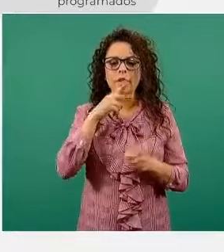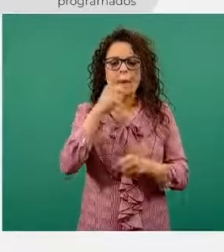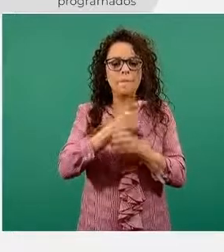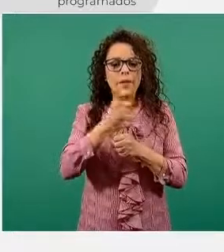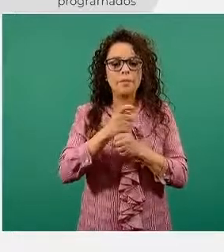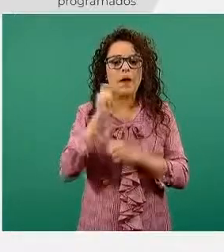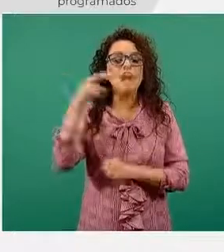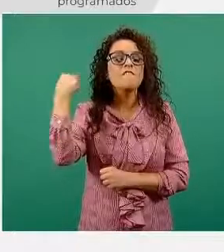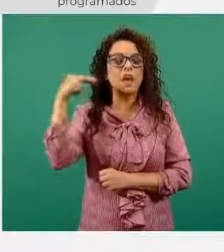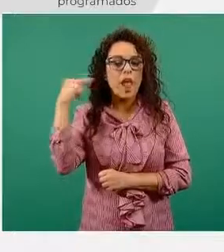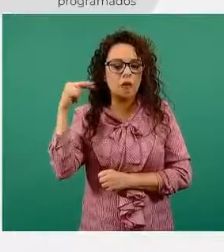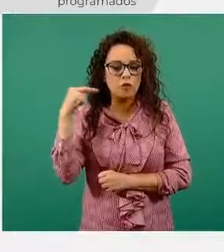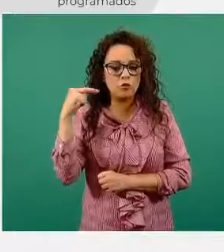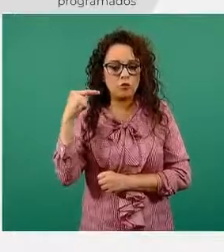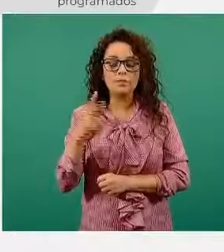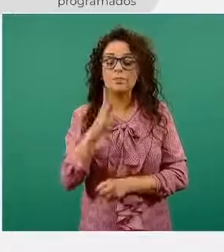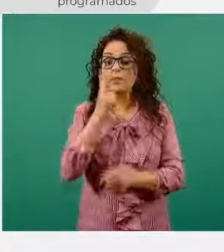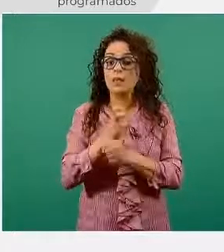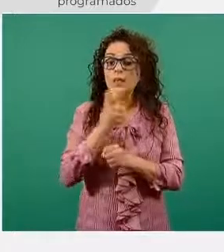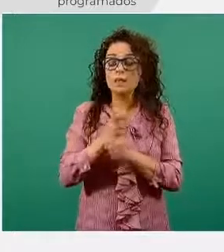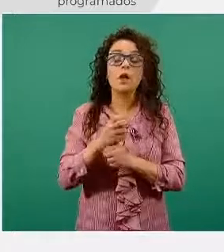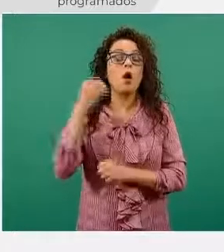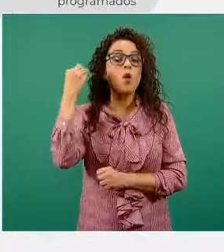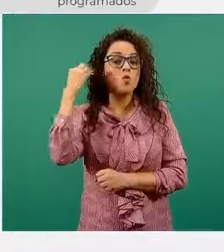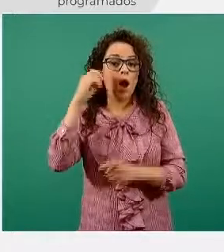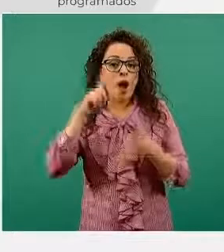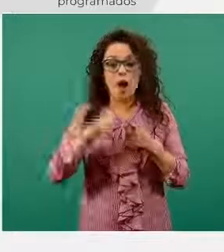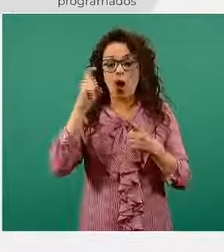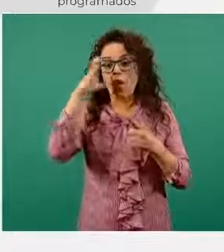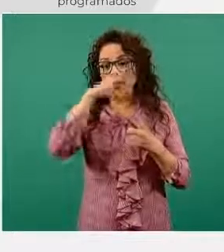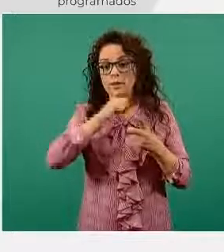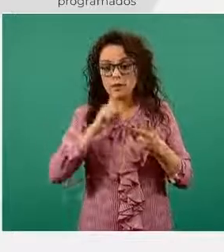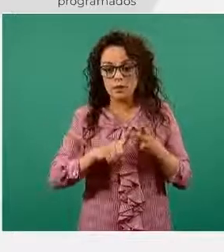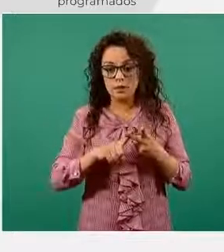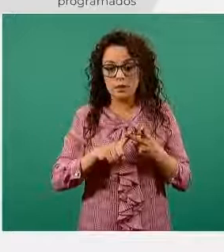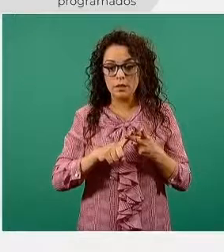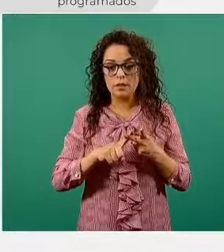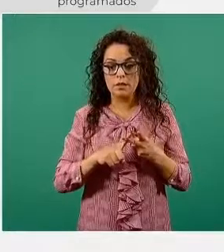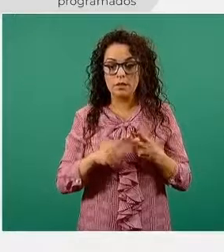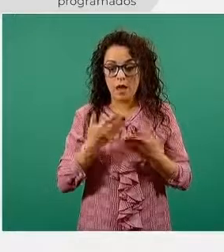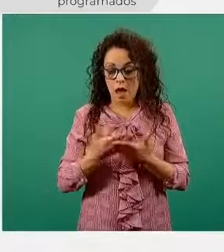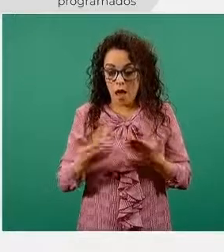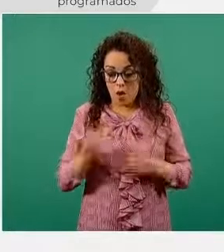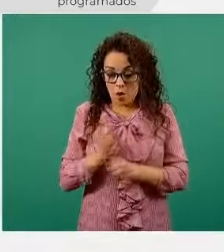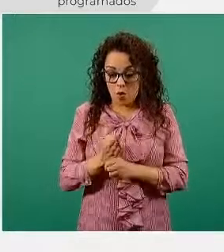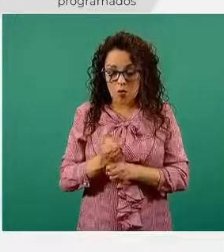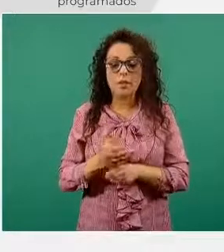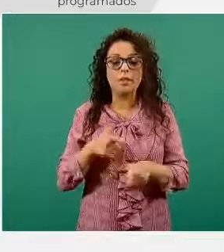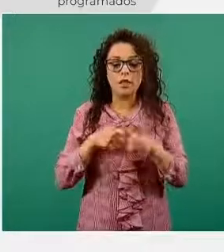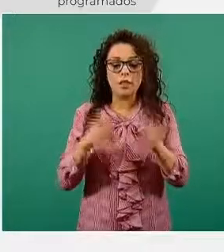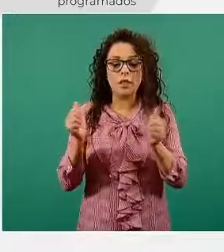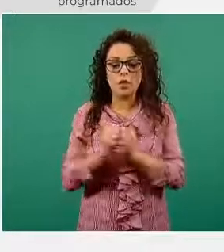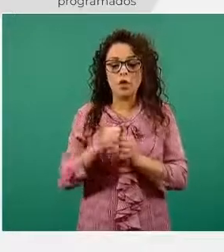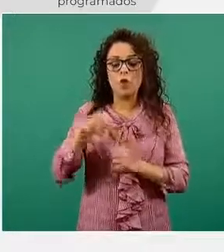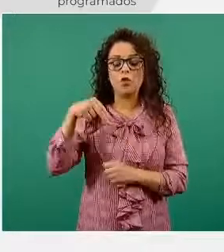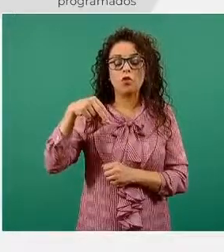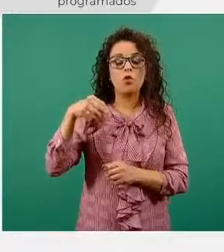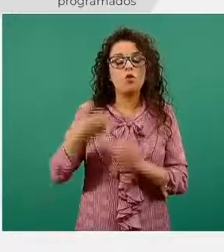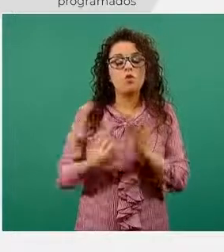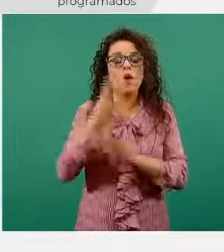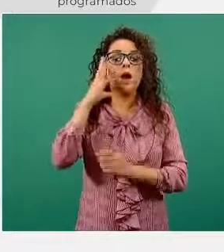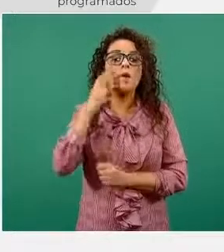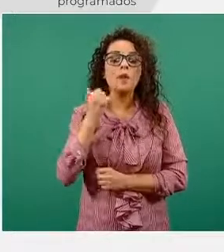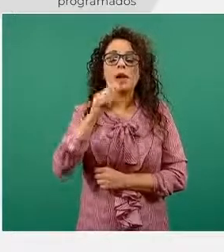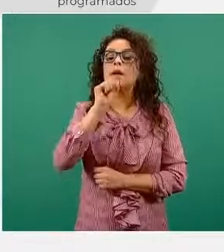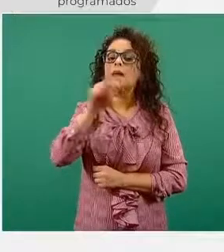Veracruz, en la segunda está Oaxaca, está Aguascalientes y continuamos en este momento con Nuevo León y Jalisco. Obviamente